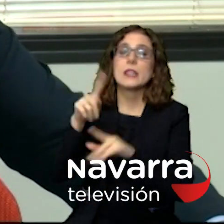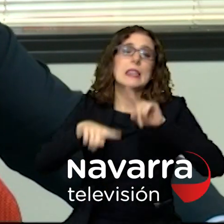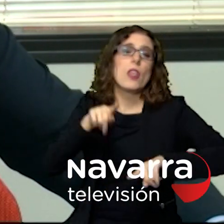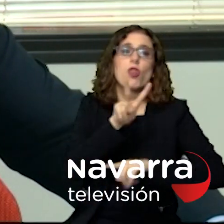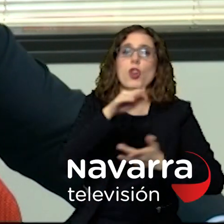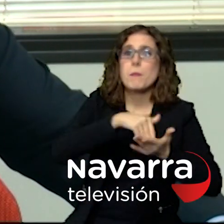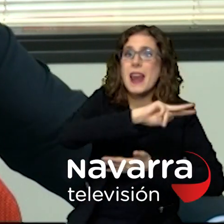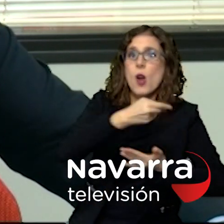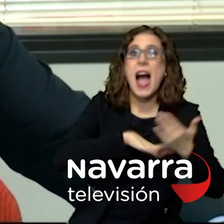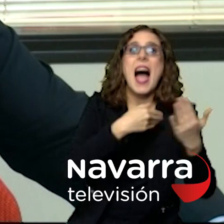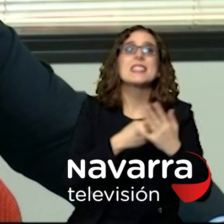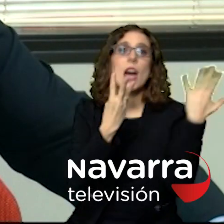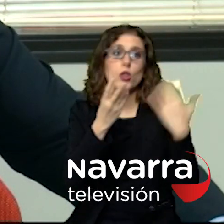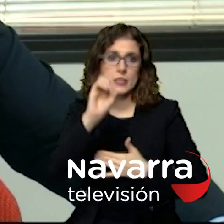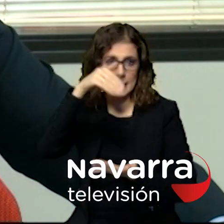hasta 80.000 en algún caso.